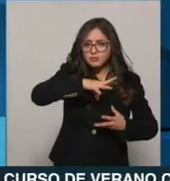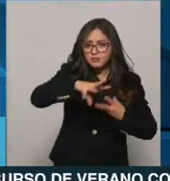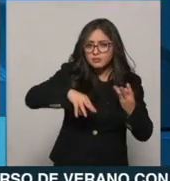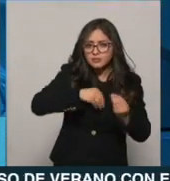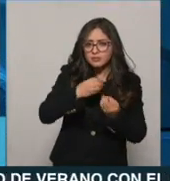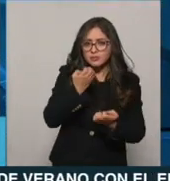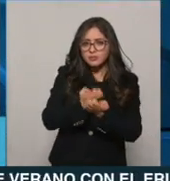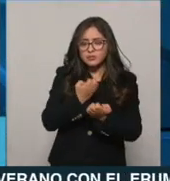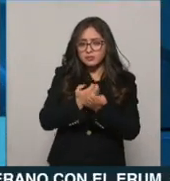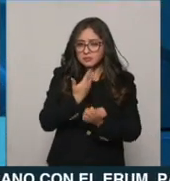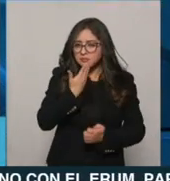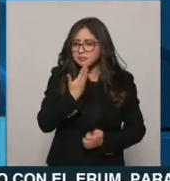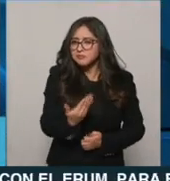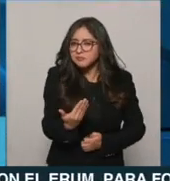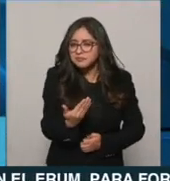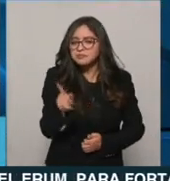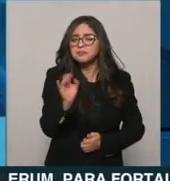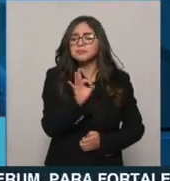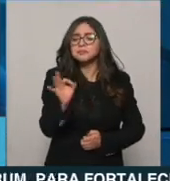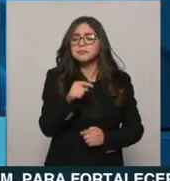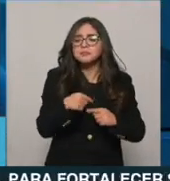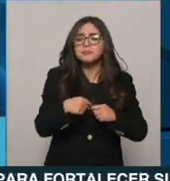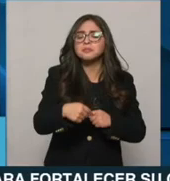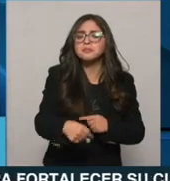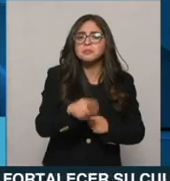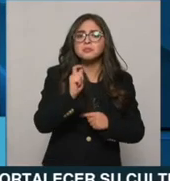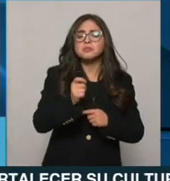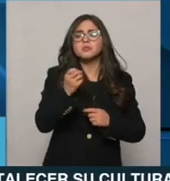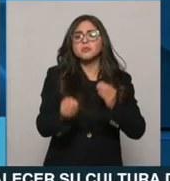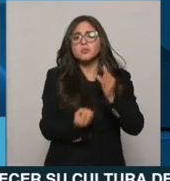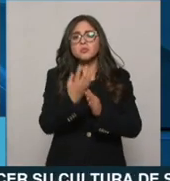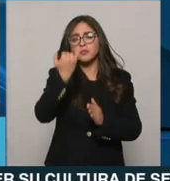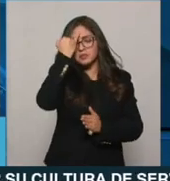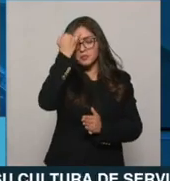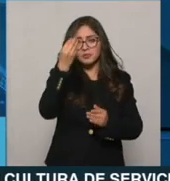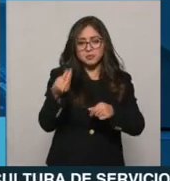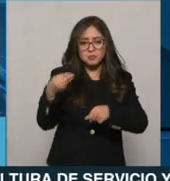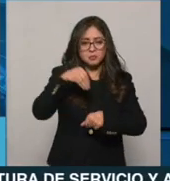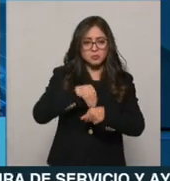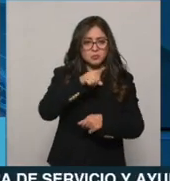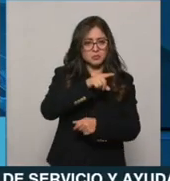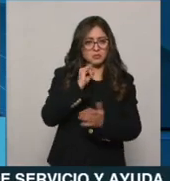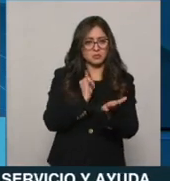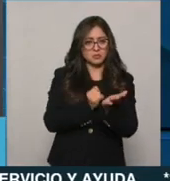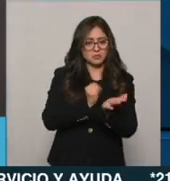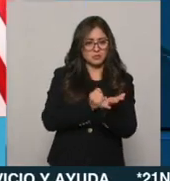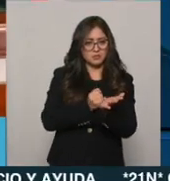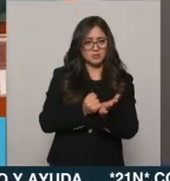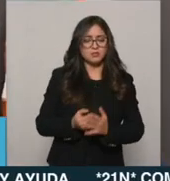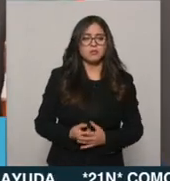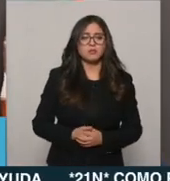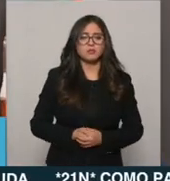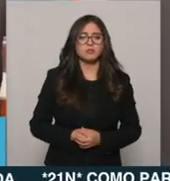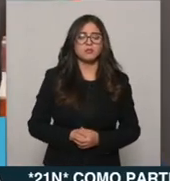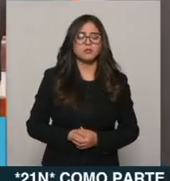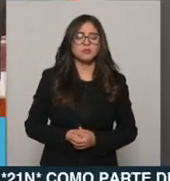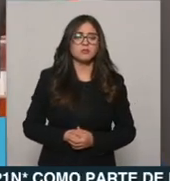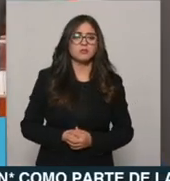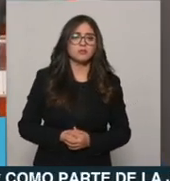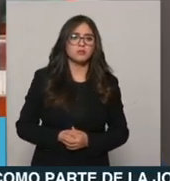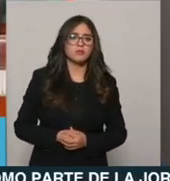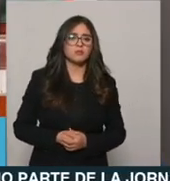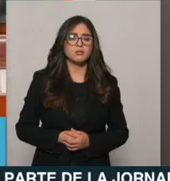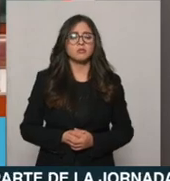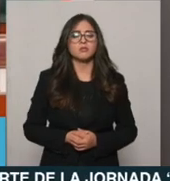paz de que por lo menos, por lo pronto, no se avecinan nueva imposición de aranceles? Sí, me parece que precisamente